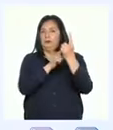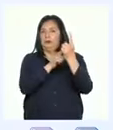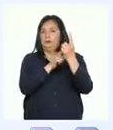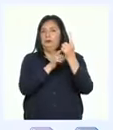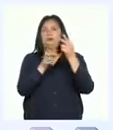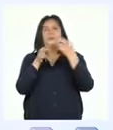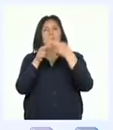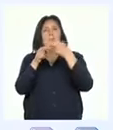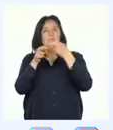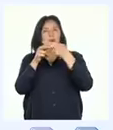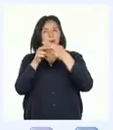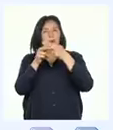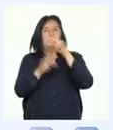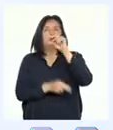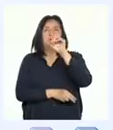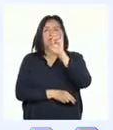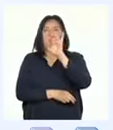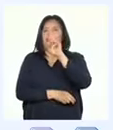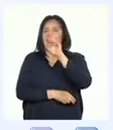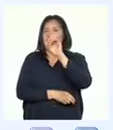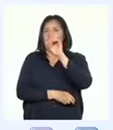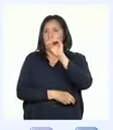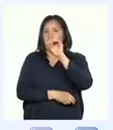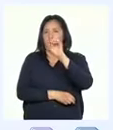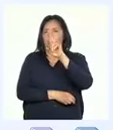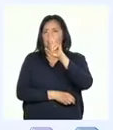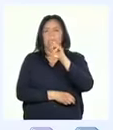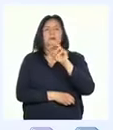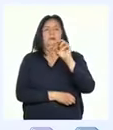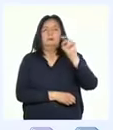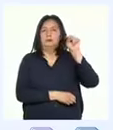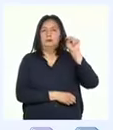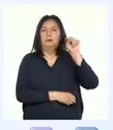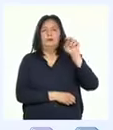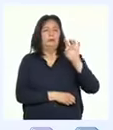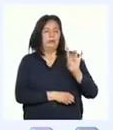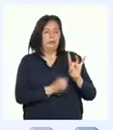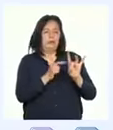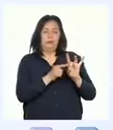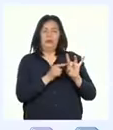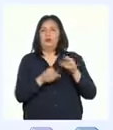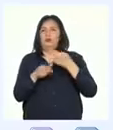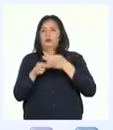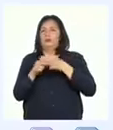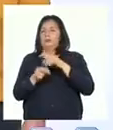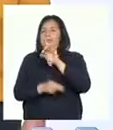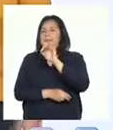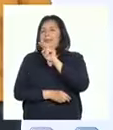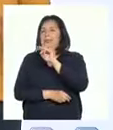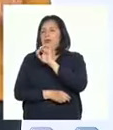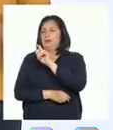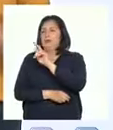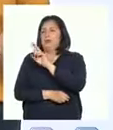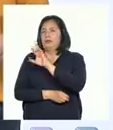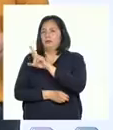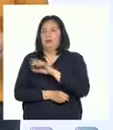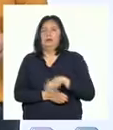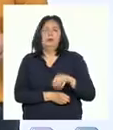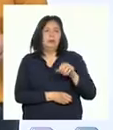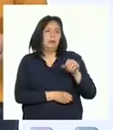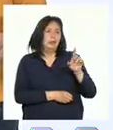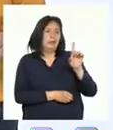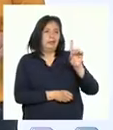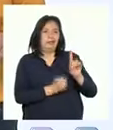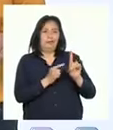se le denomina numerador y al número 8 se le llama denominador. El